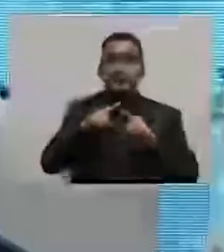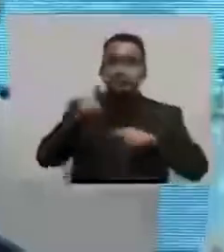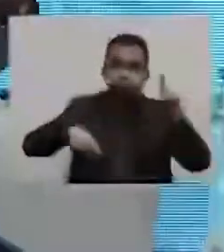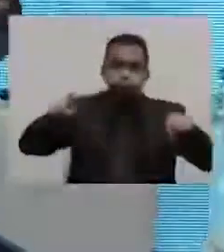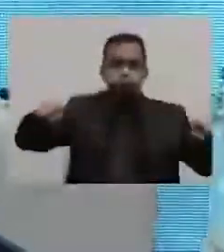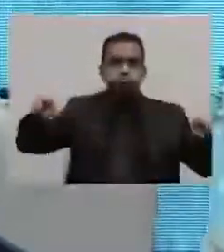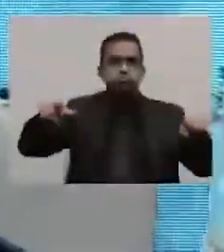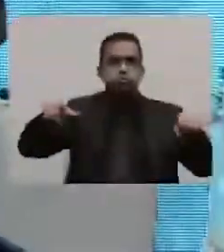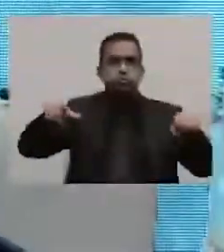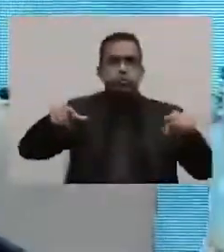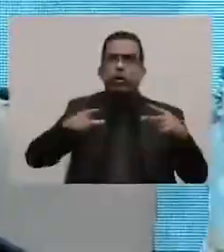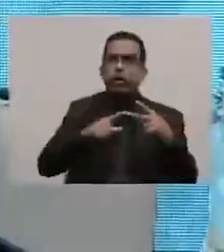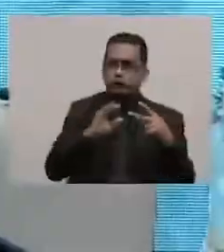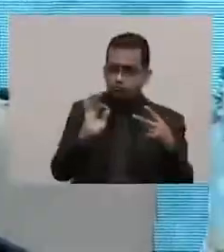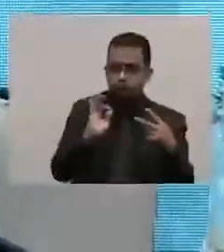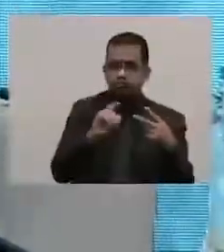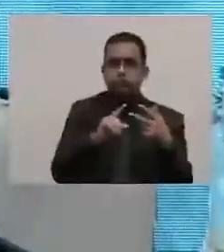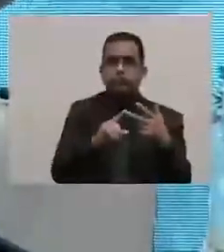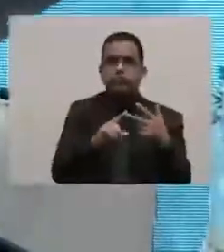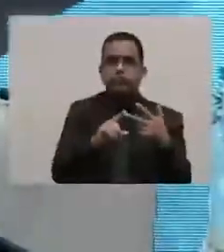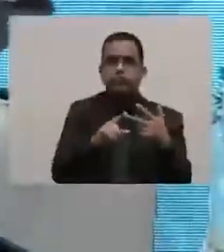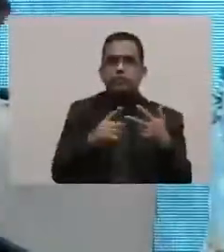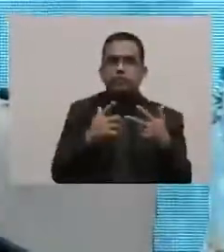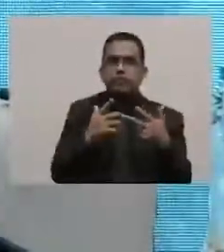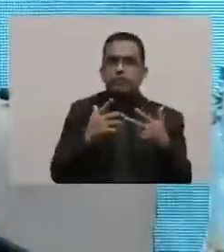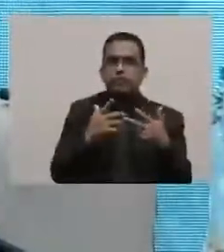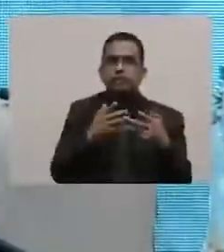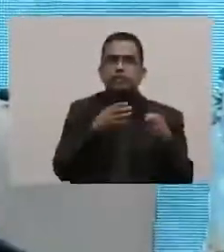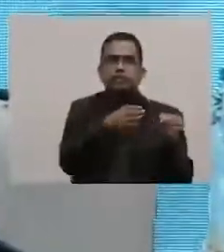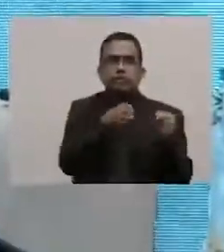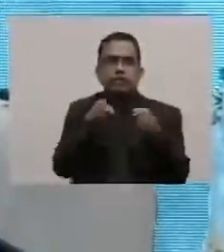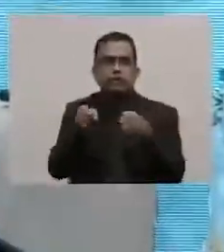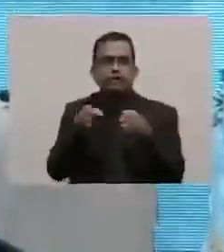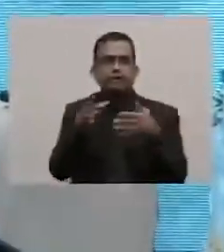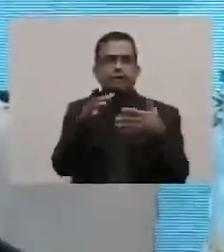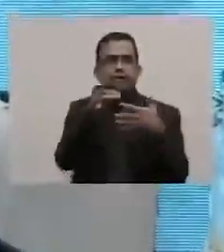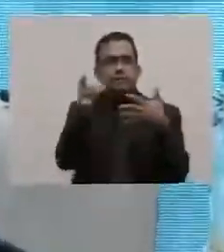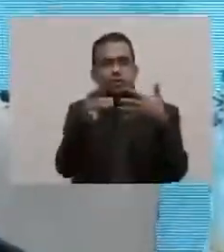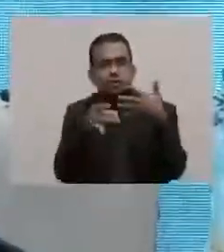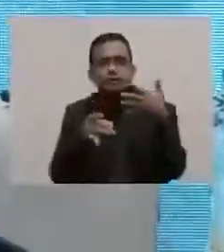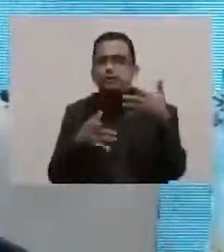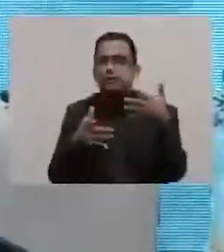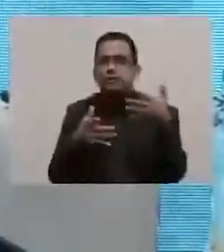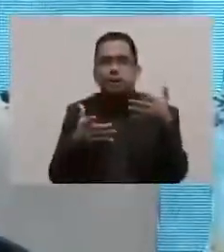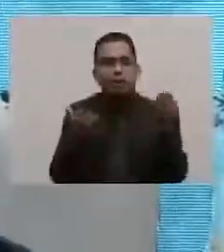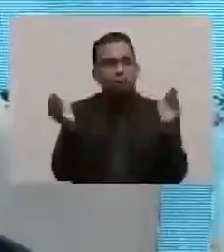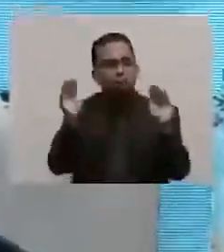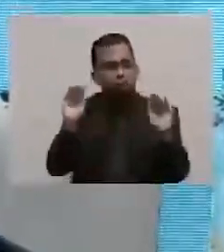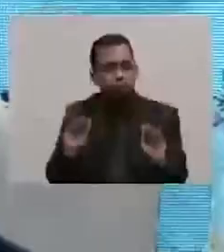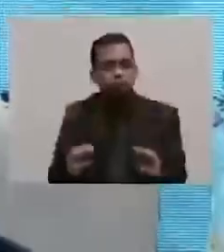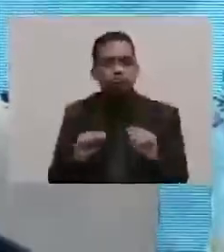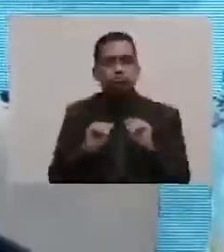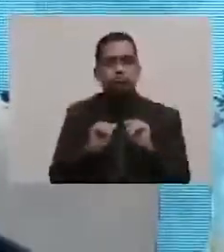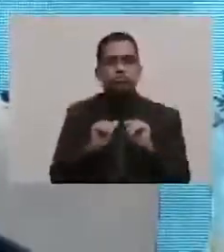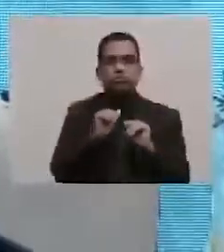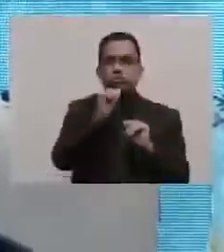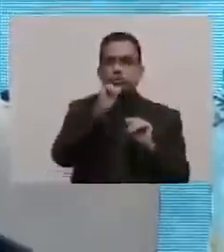multiplicidad, que haya muchas opciones. Como director de periódico, yo creo que es